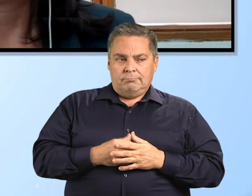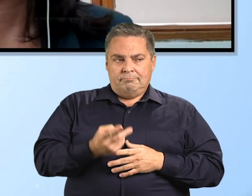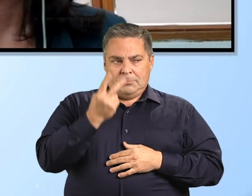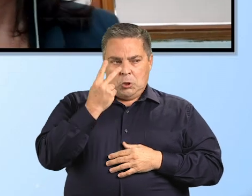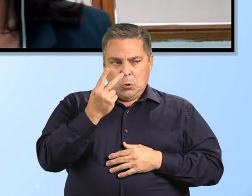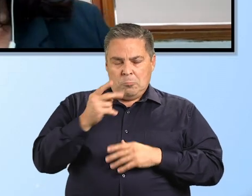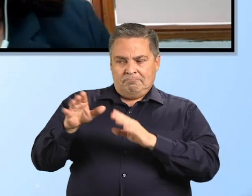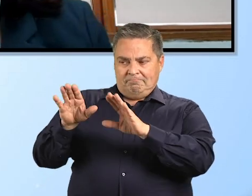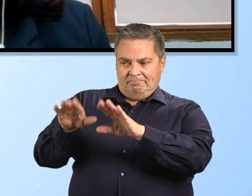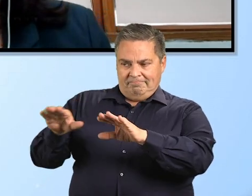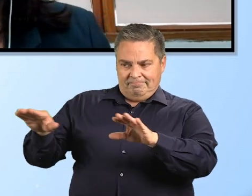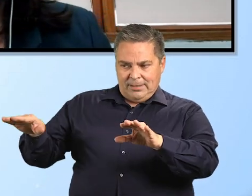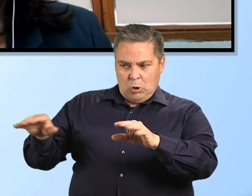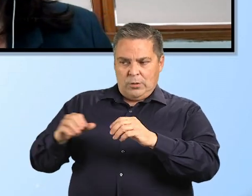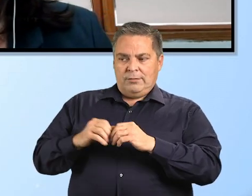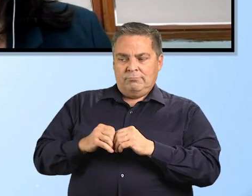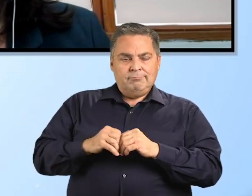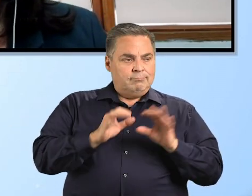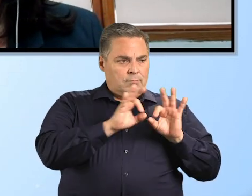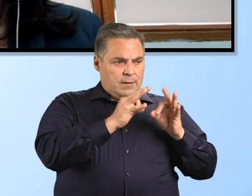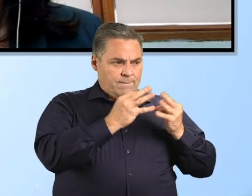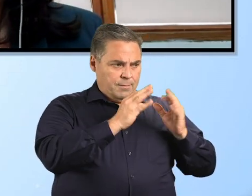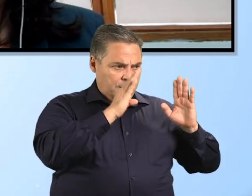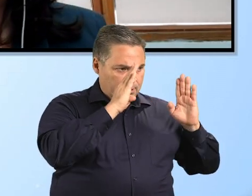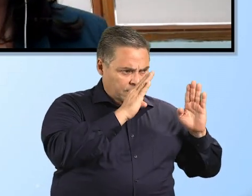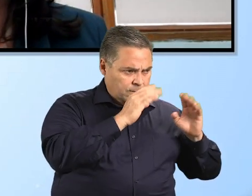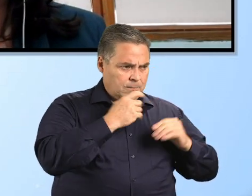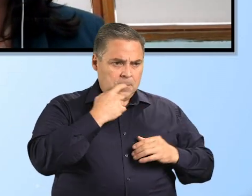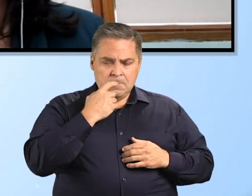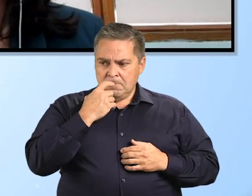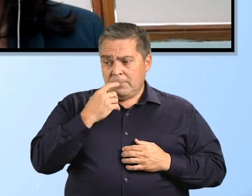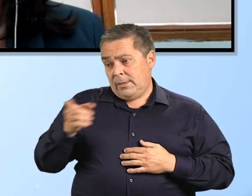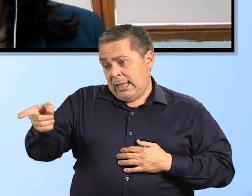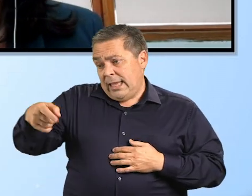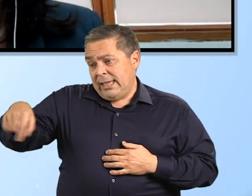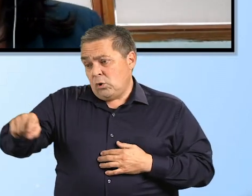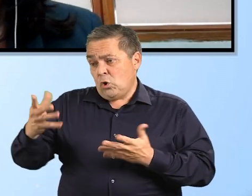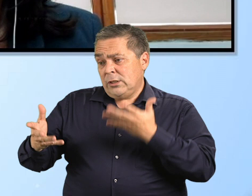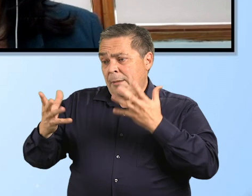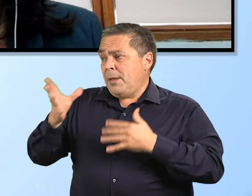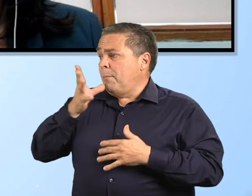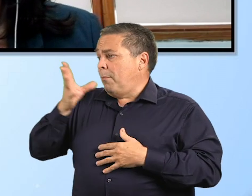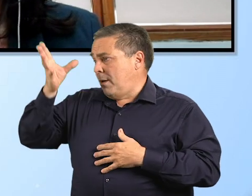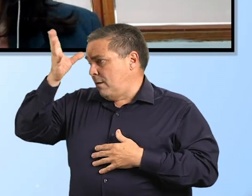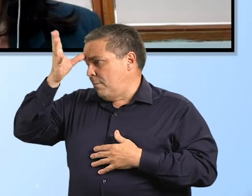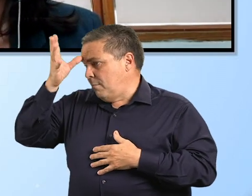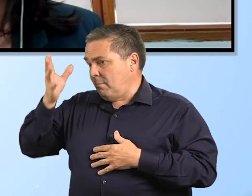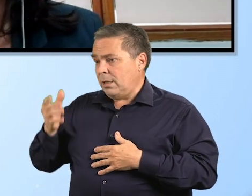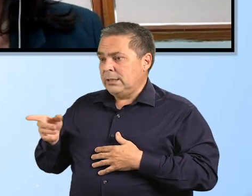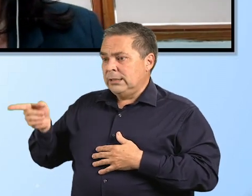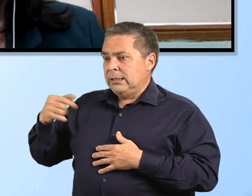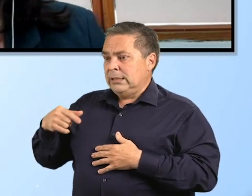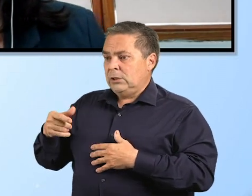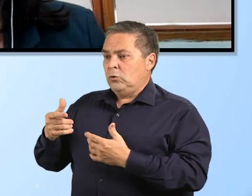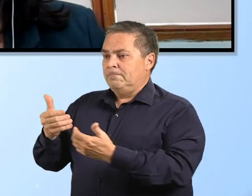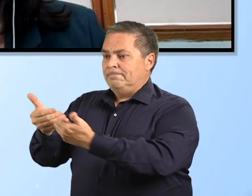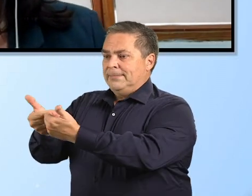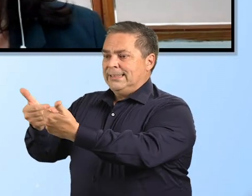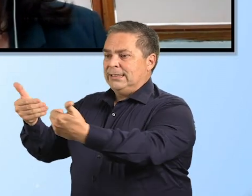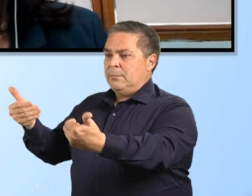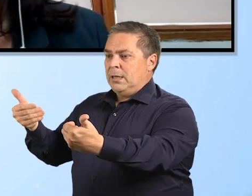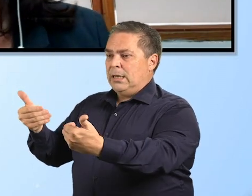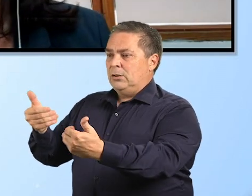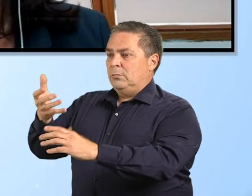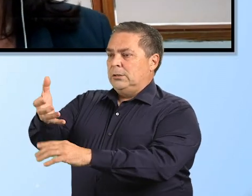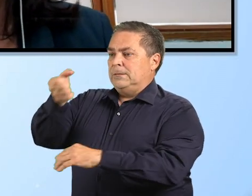menores, ¿verdad? Niños y niñas que asumimos la custodia legal y ya no pueden regresar a su hogar de origen, que son privados de patria potestad,